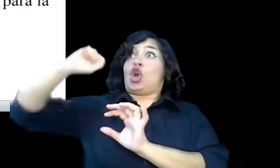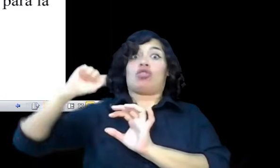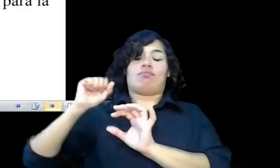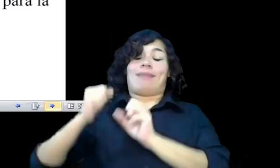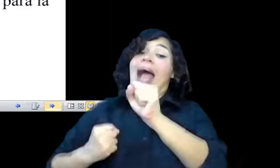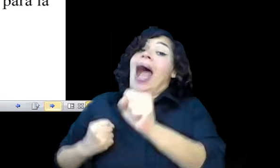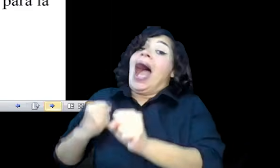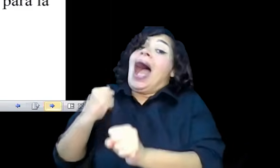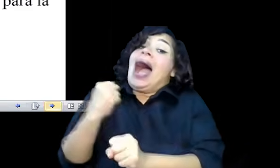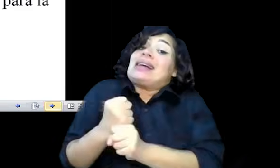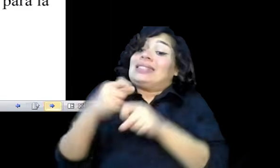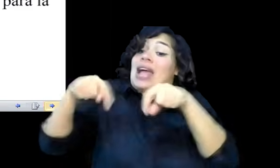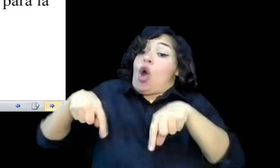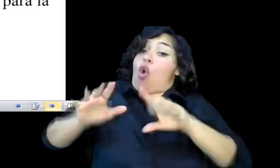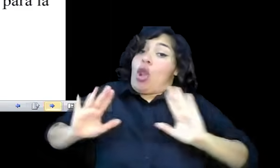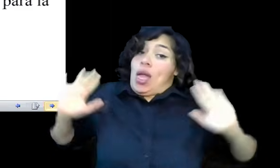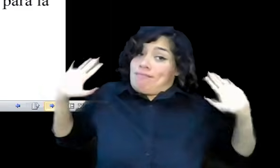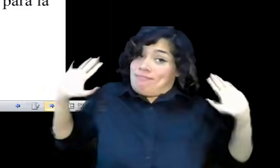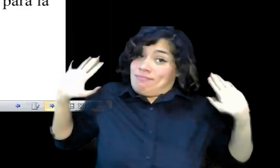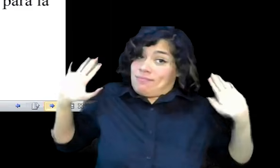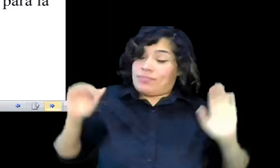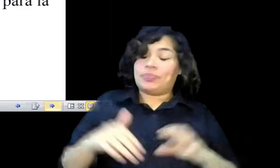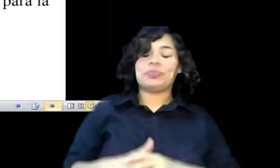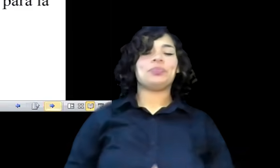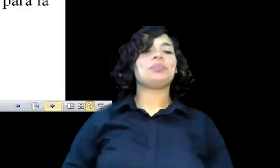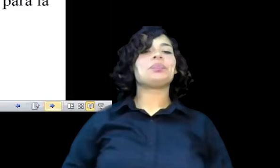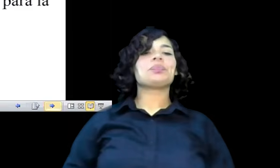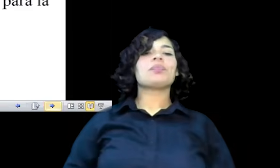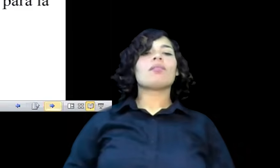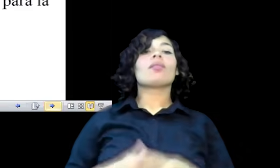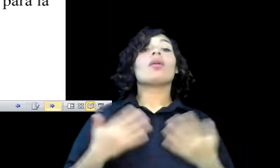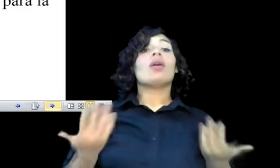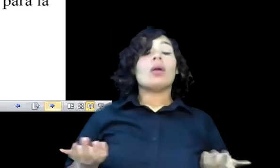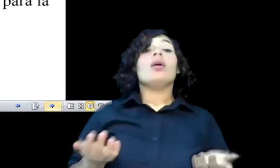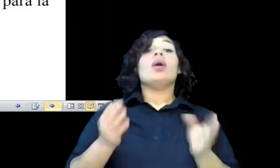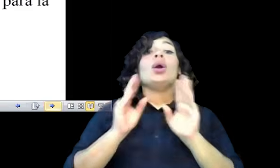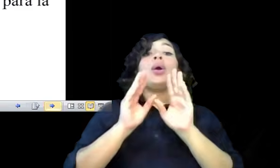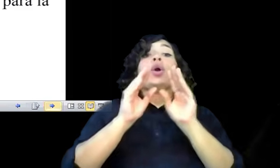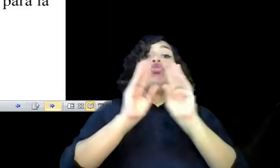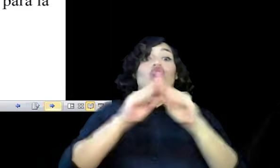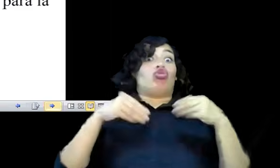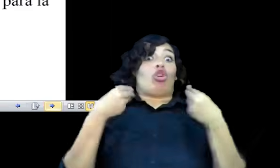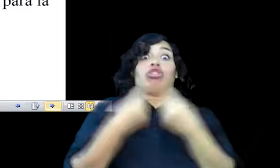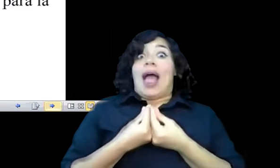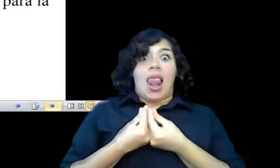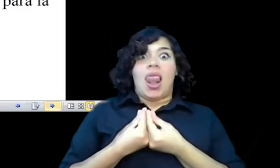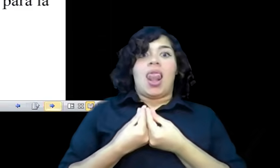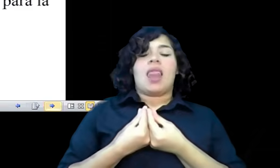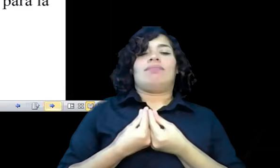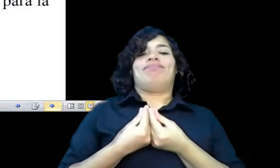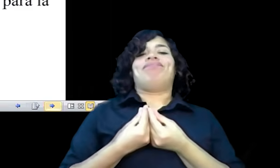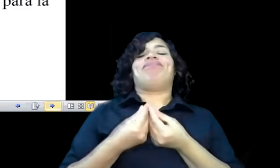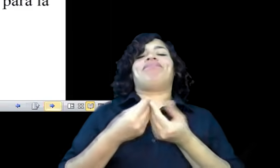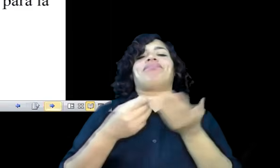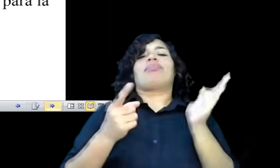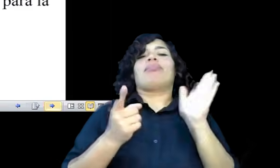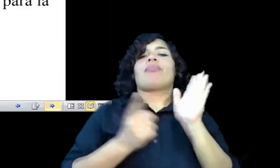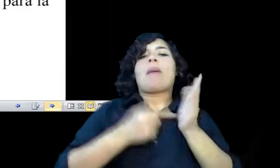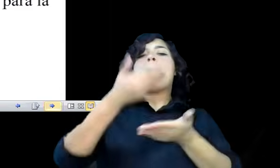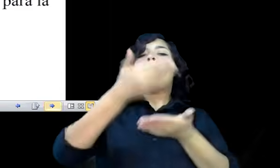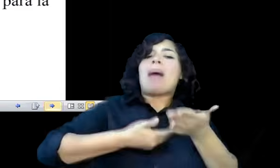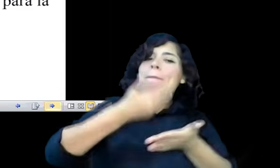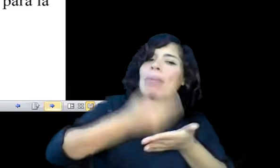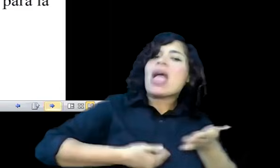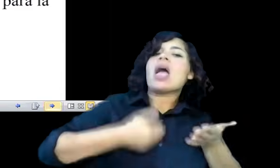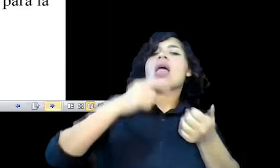se modifique. Entonces, una vez obtenido ese valor de escritura, valor de escritura más gastos